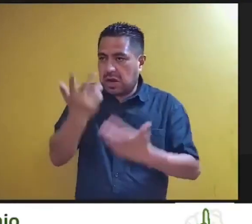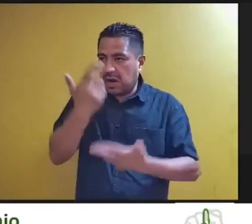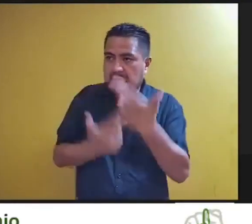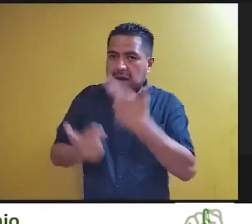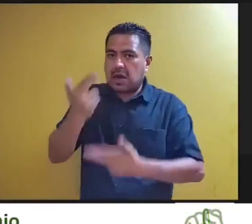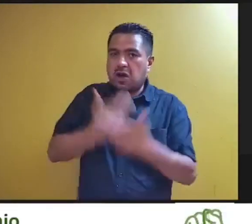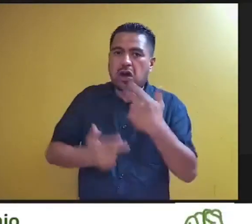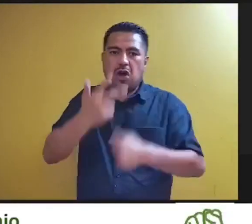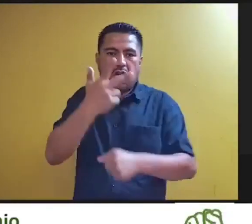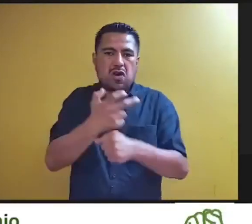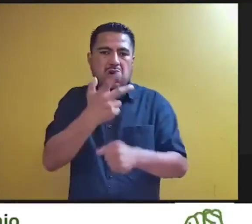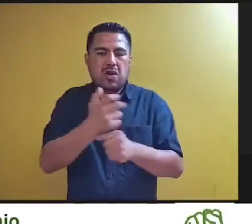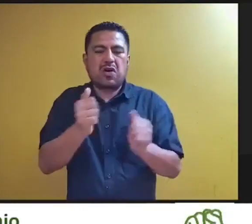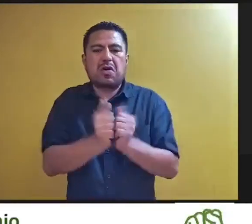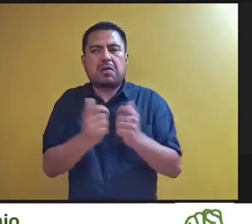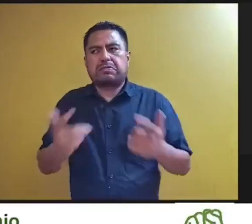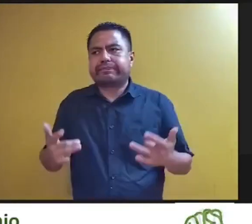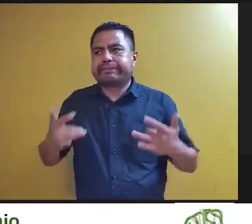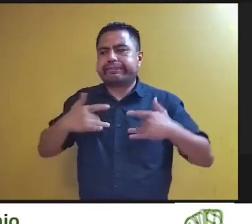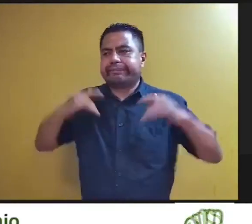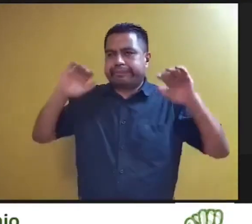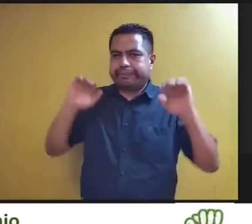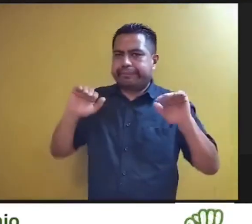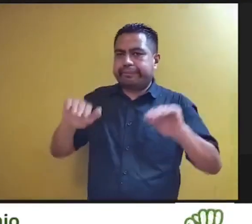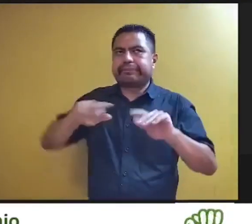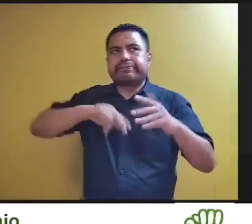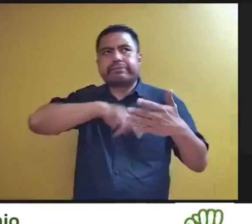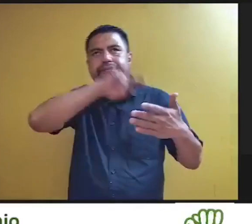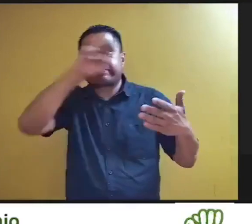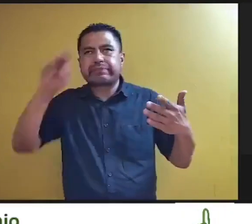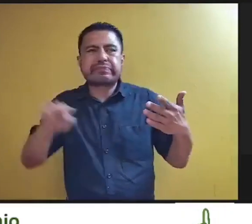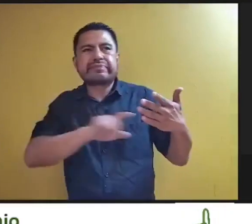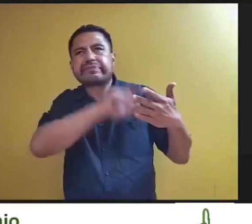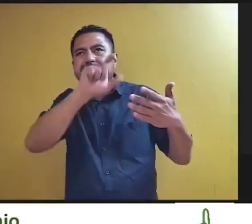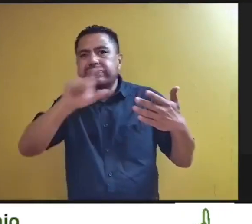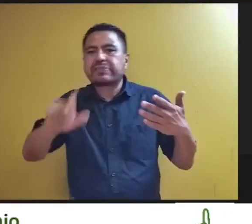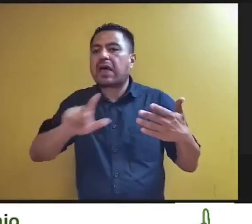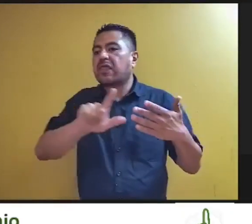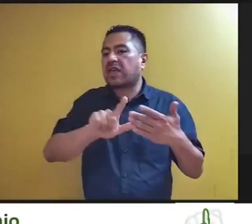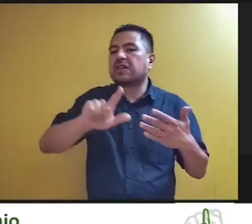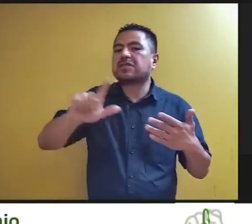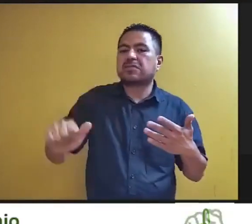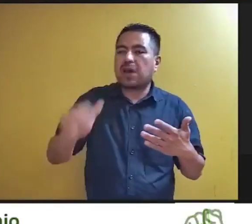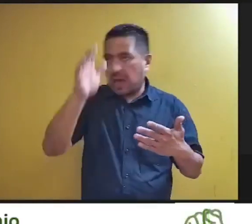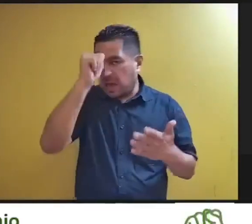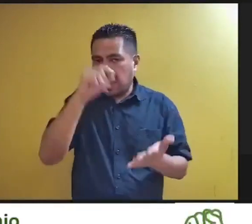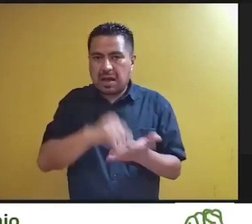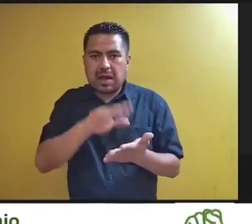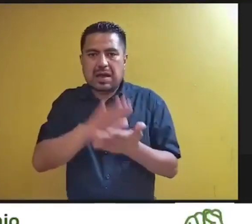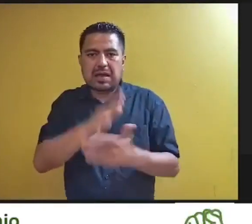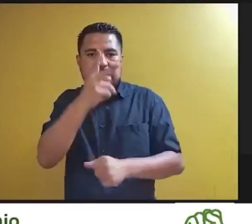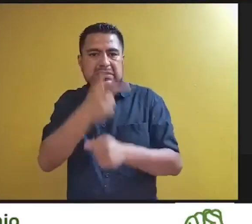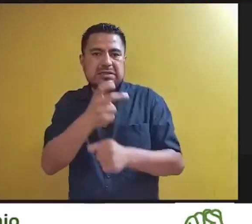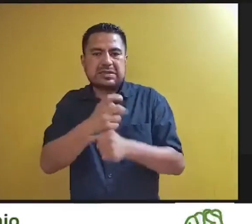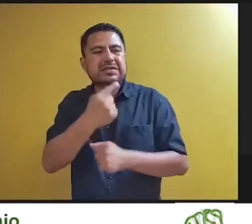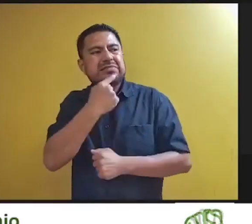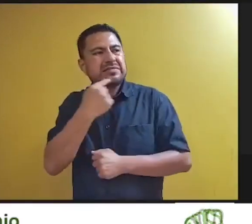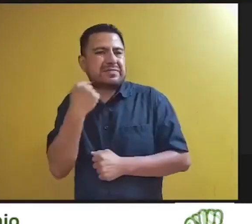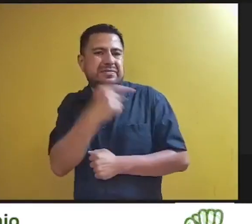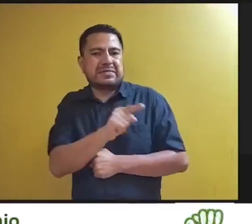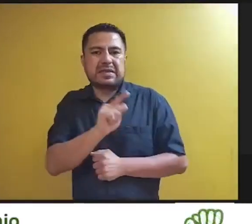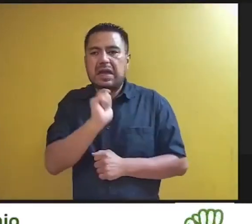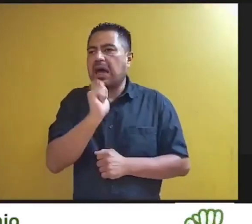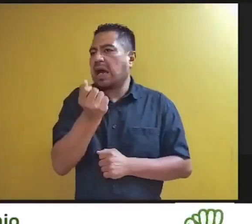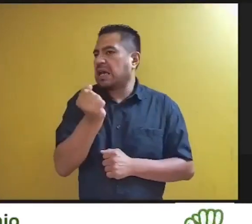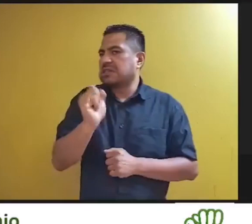considerando octavo relativo al deslinde de las pintas y los anuncios espectaculares y en consecuencia el punto de acuerdo segundo del acuerdo impugnado,